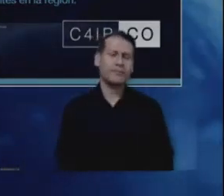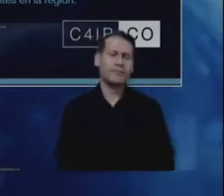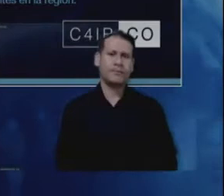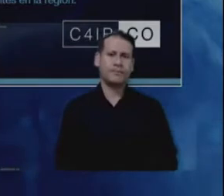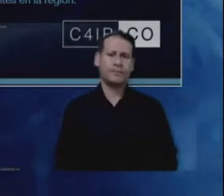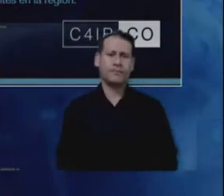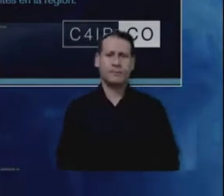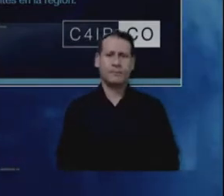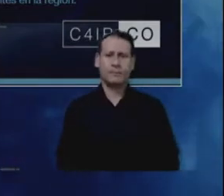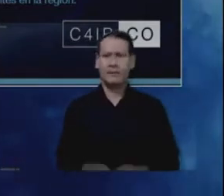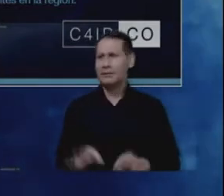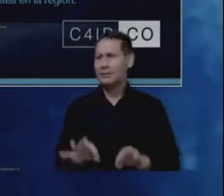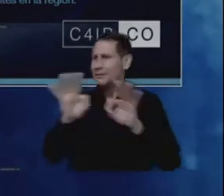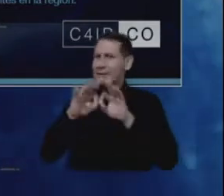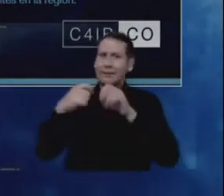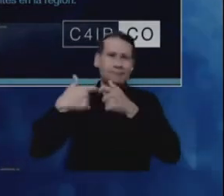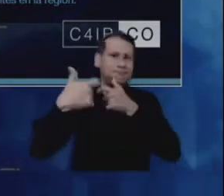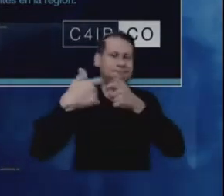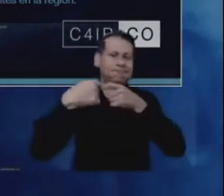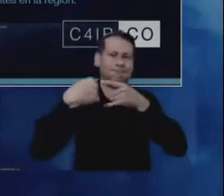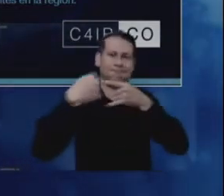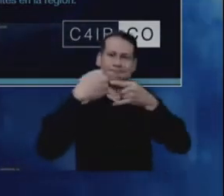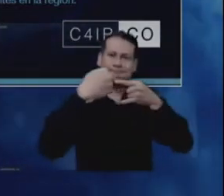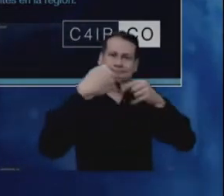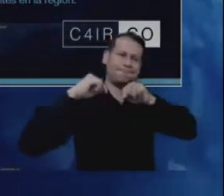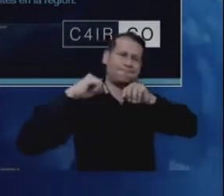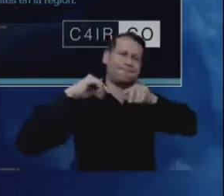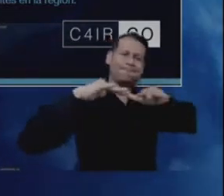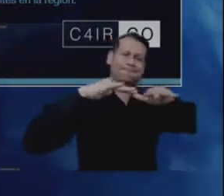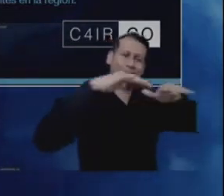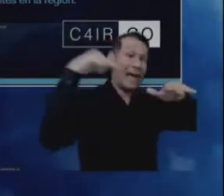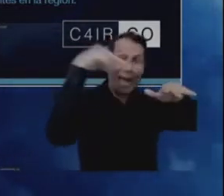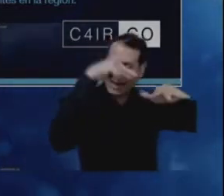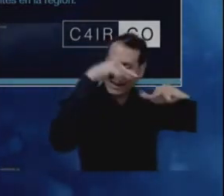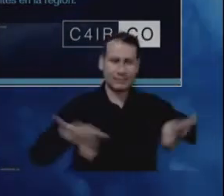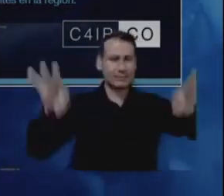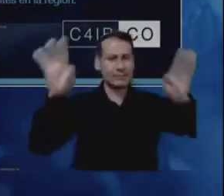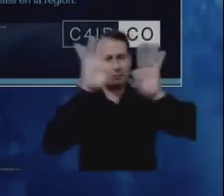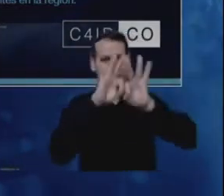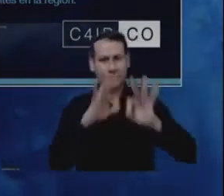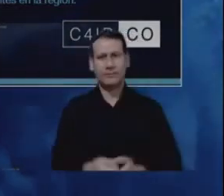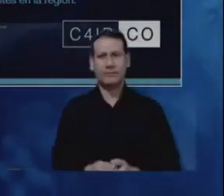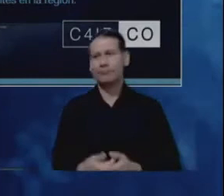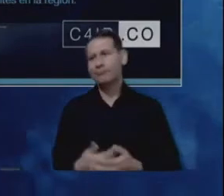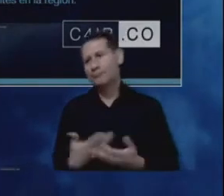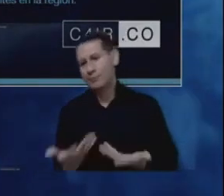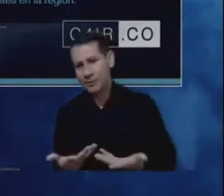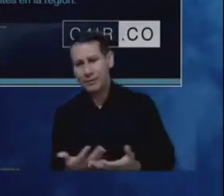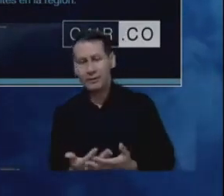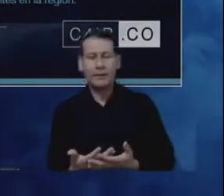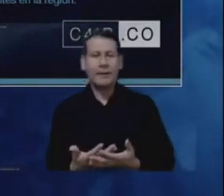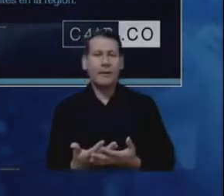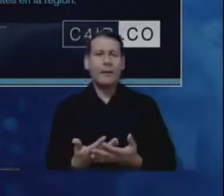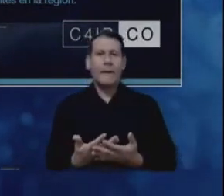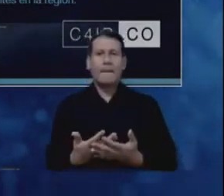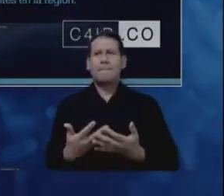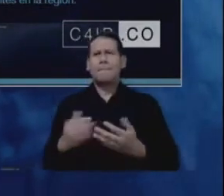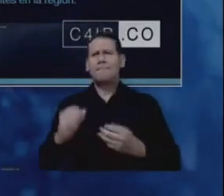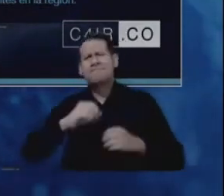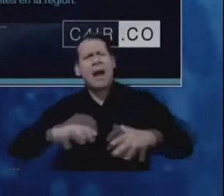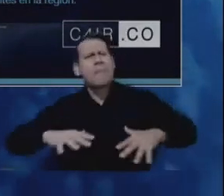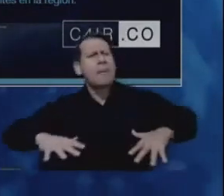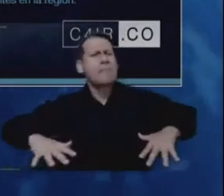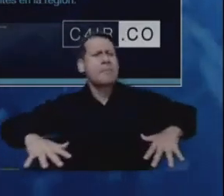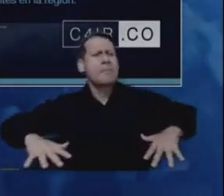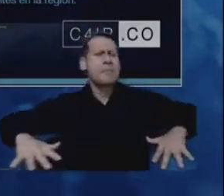fundamental, porque si estamos hablando de un espacio de miles y miles de hectáreas en el que, a través de Internet de las Cosas, a través de